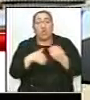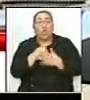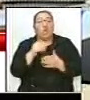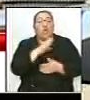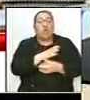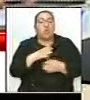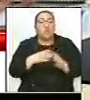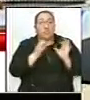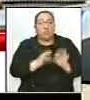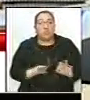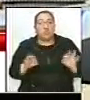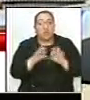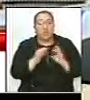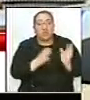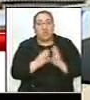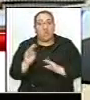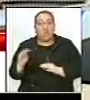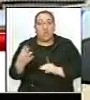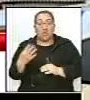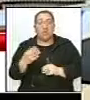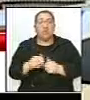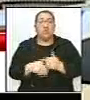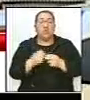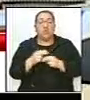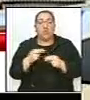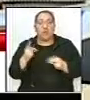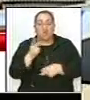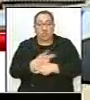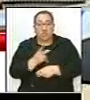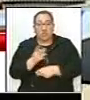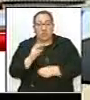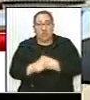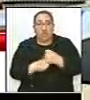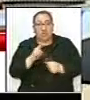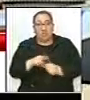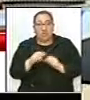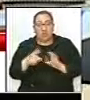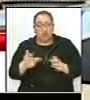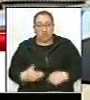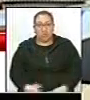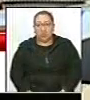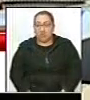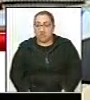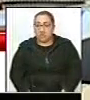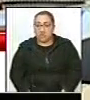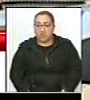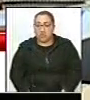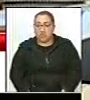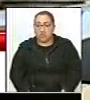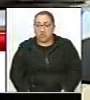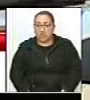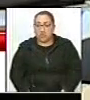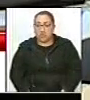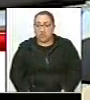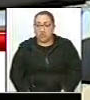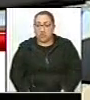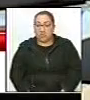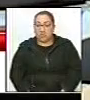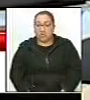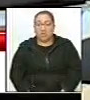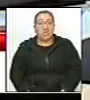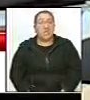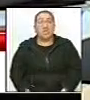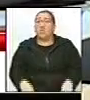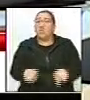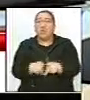de las prioridades, la cuarta prioridad en la escala prevista para el 2018, igualmente, ¿no es cierto?, se fija como una de las prioridades.